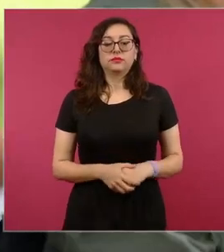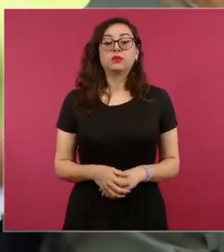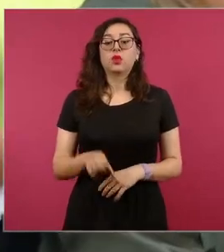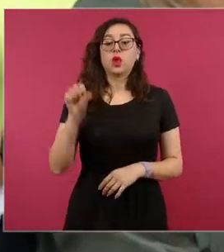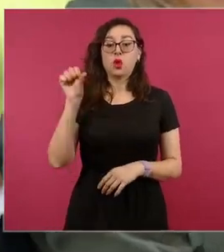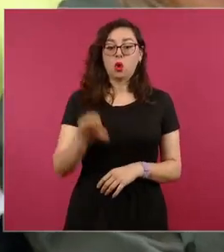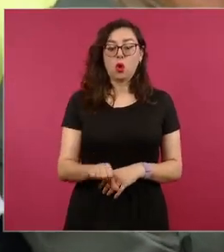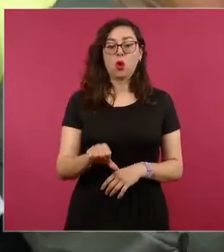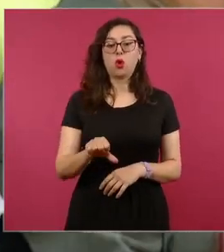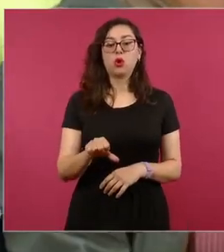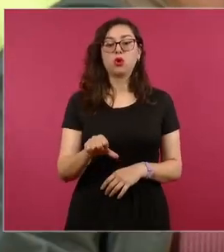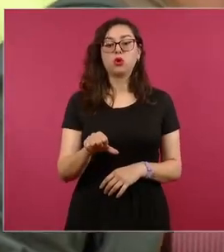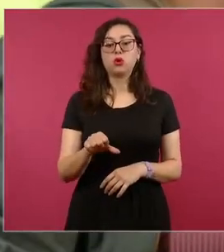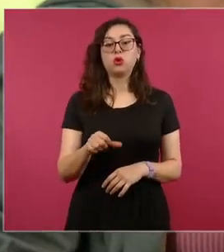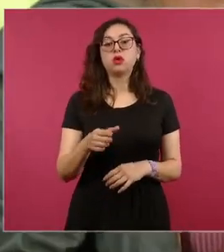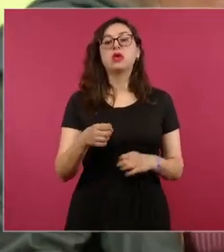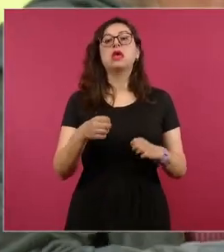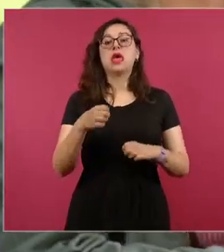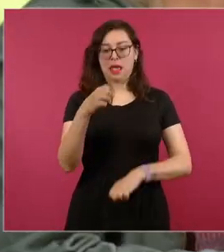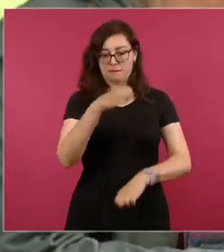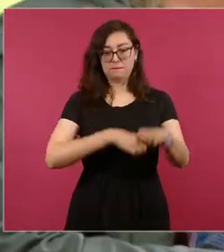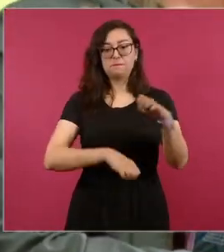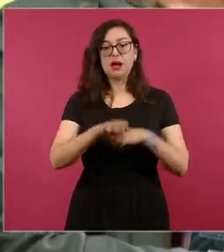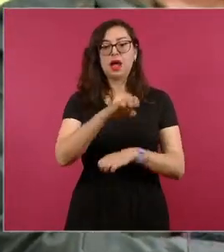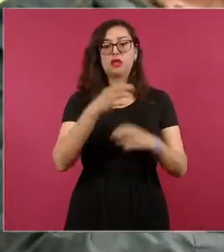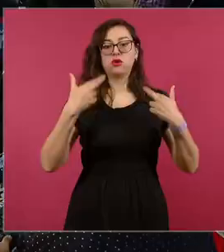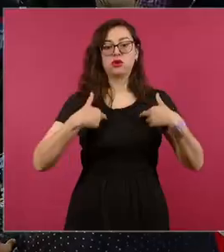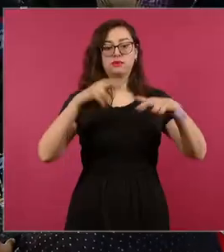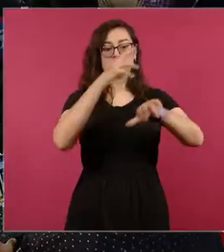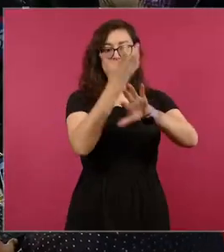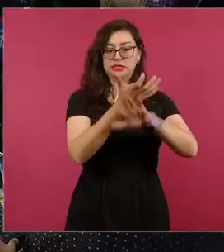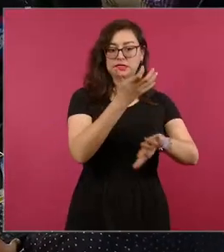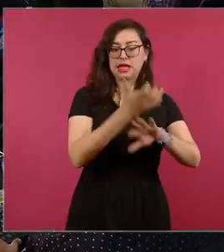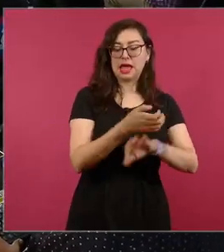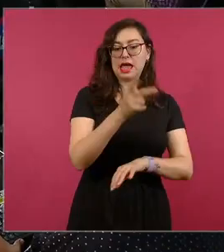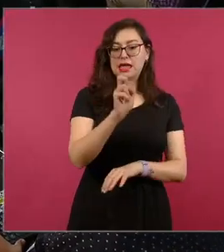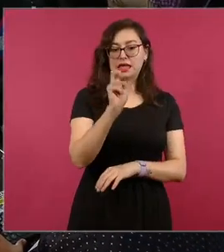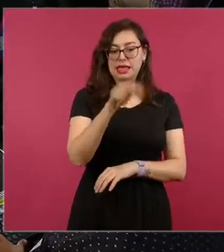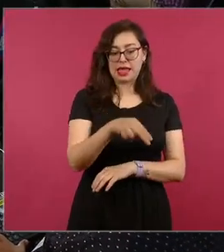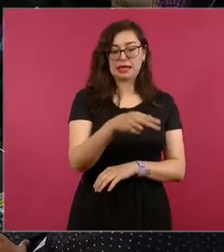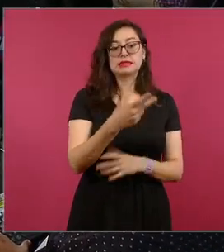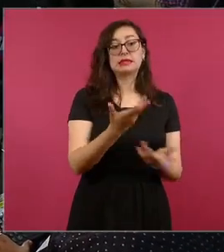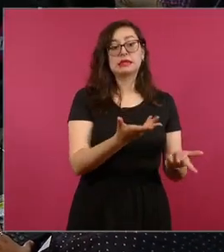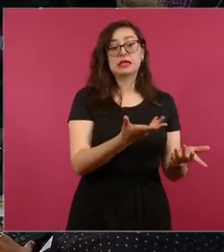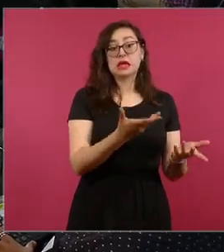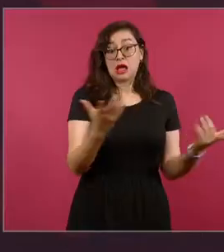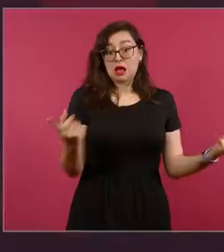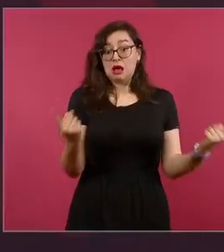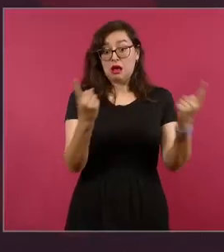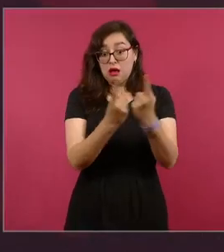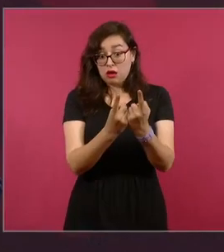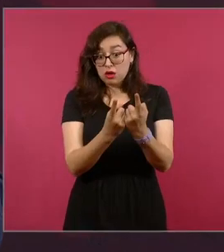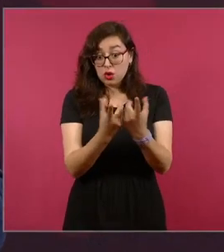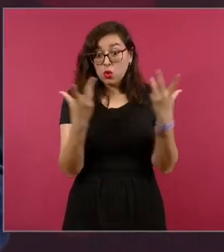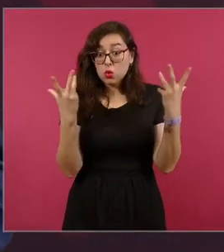de Estados Unidos en México, Ken Salazar, y cuáles serían los temas a abordar. Gracias. Sí, vamos a tener